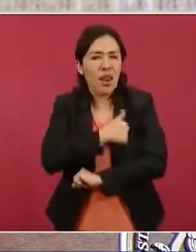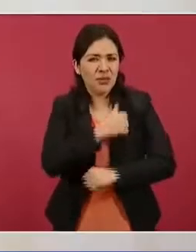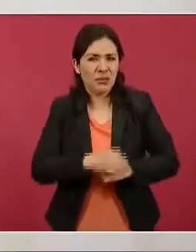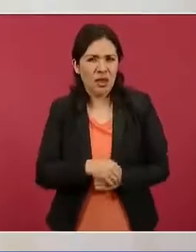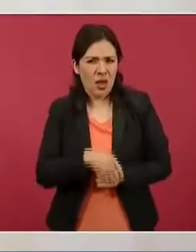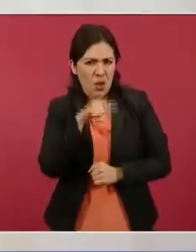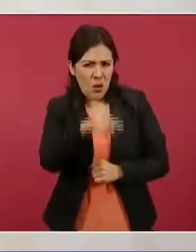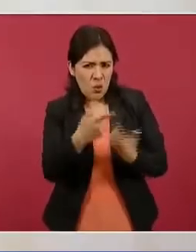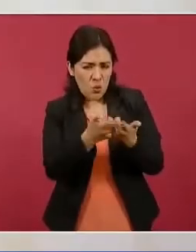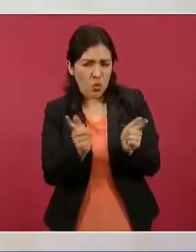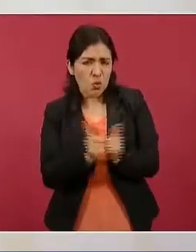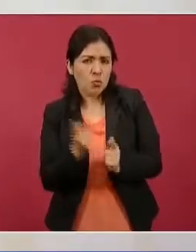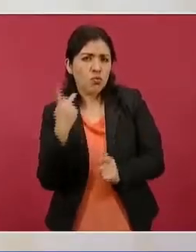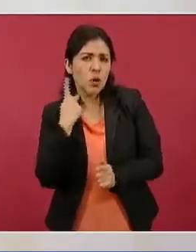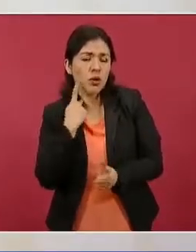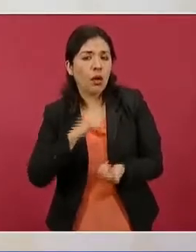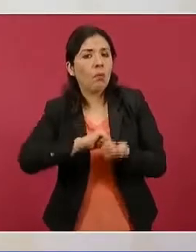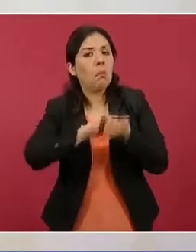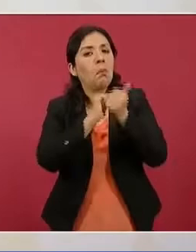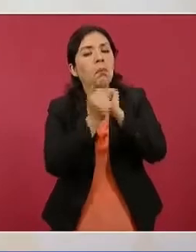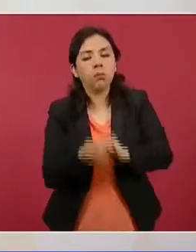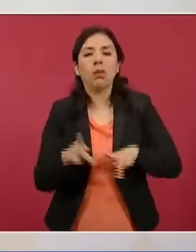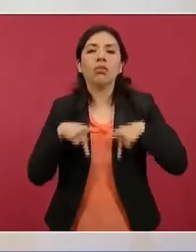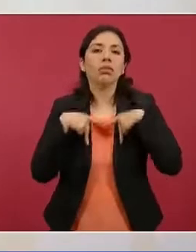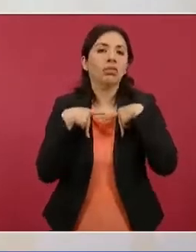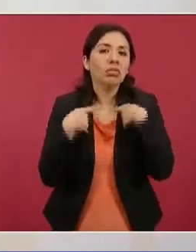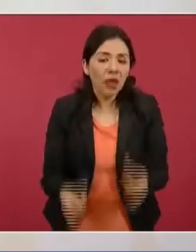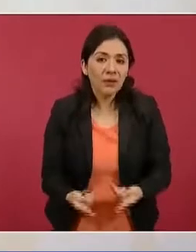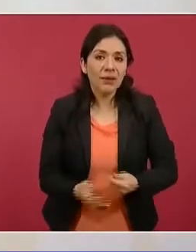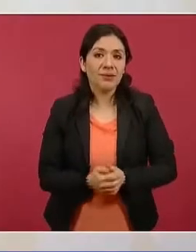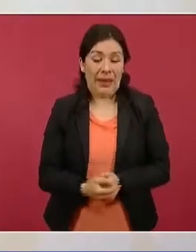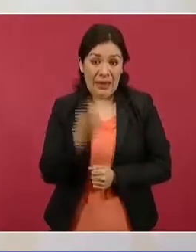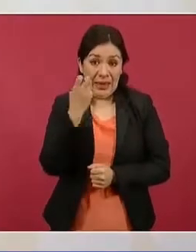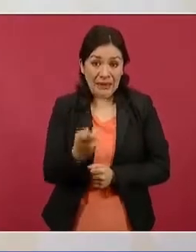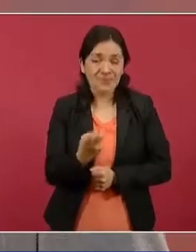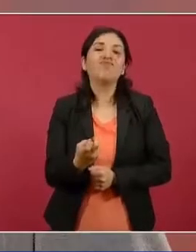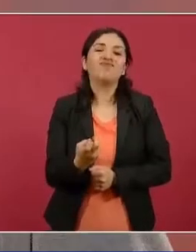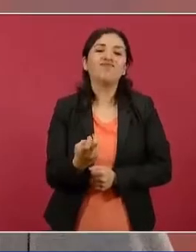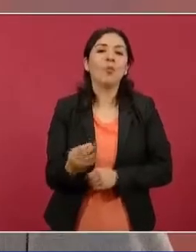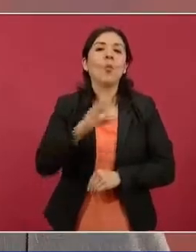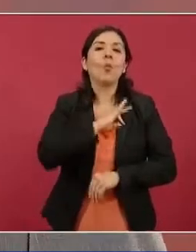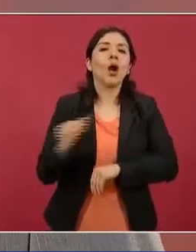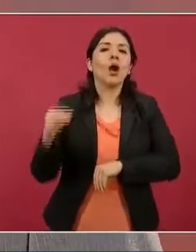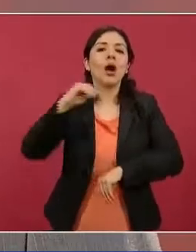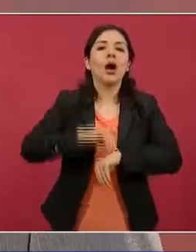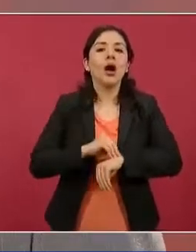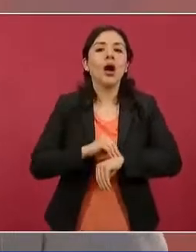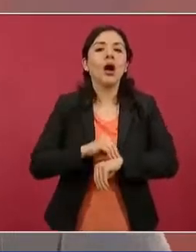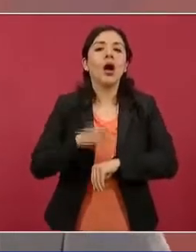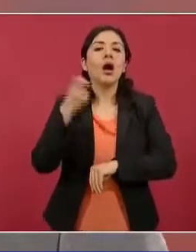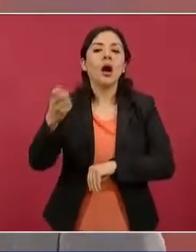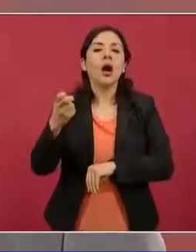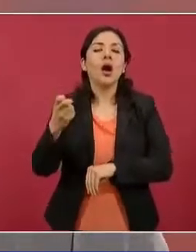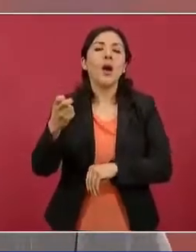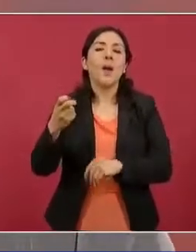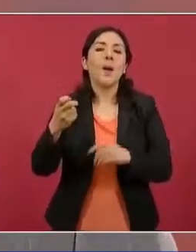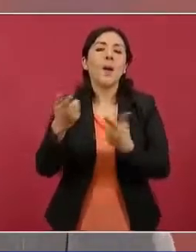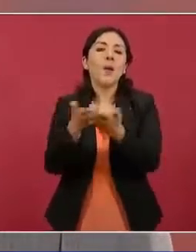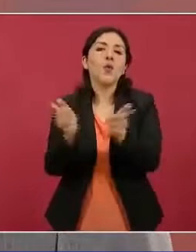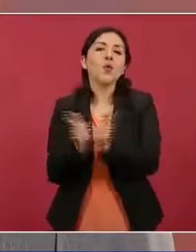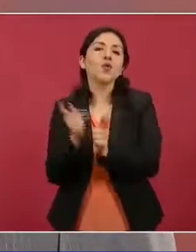partido se debilitó y eso permitió que entrara el partido